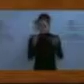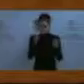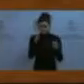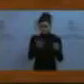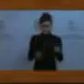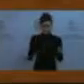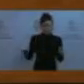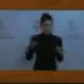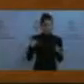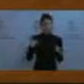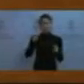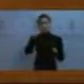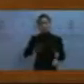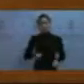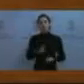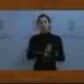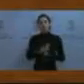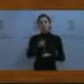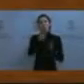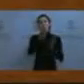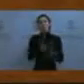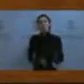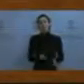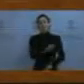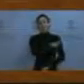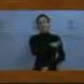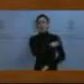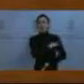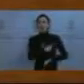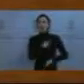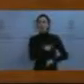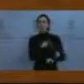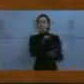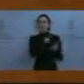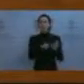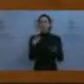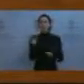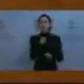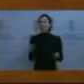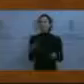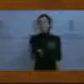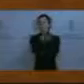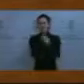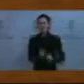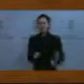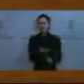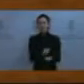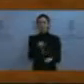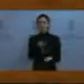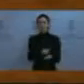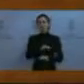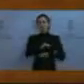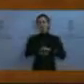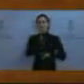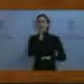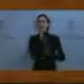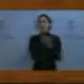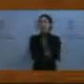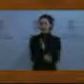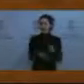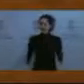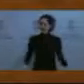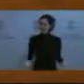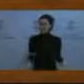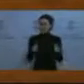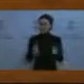Lo reconoció hasta el propio consejero delegado en comisión la semana pasada, ¿no?, que no era posible cumplir ese plan. Y el último engaño, quizás para mí